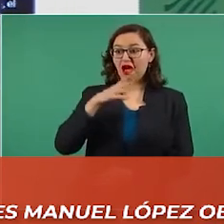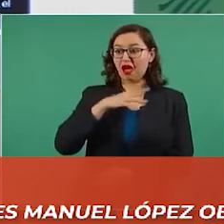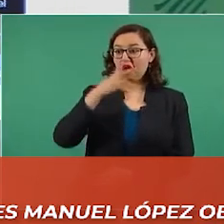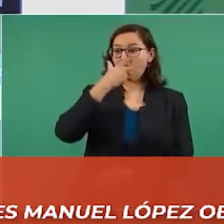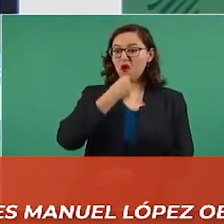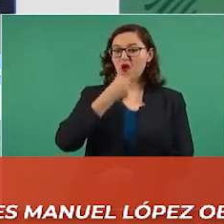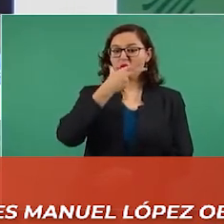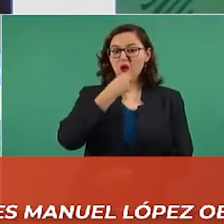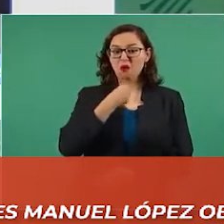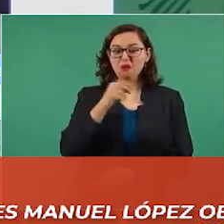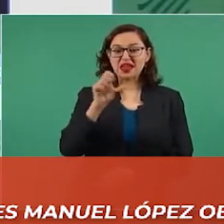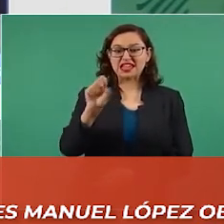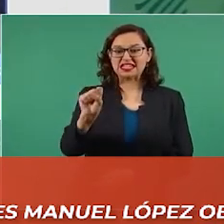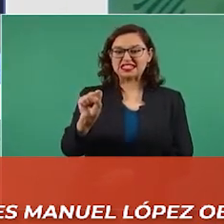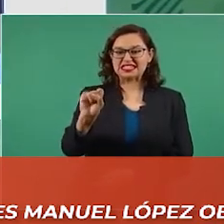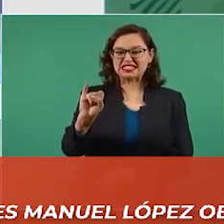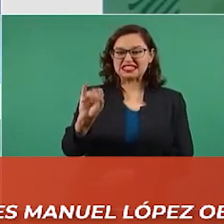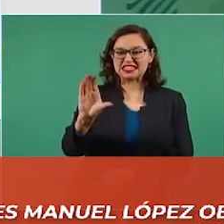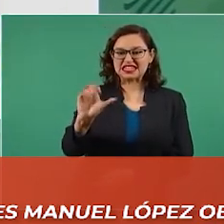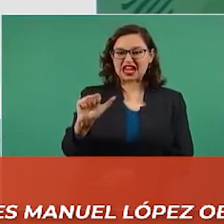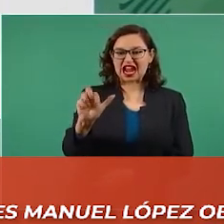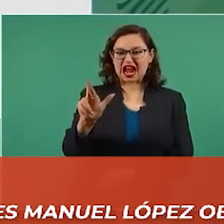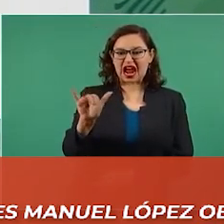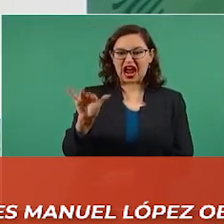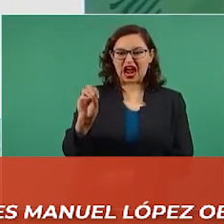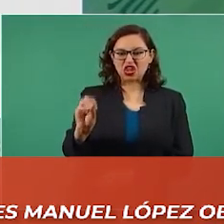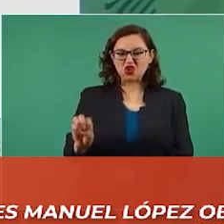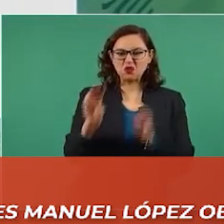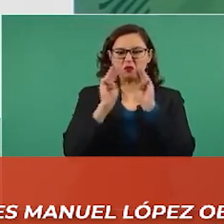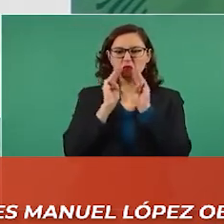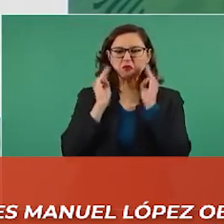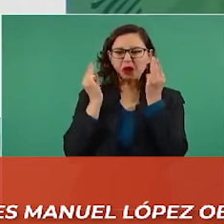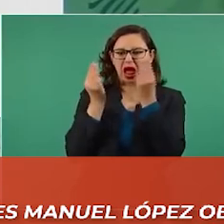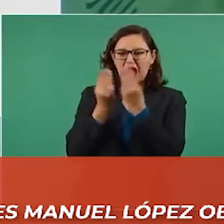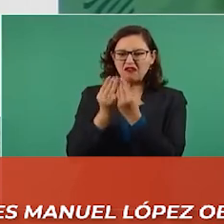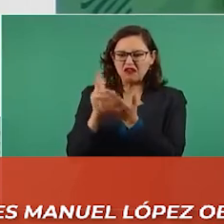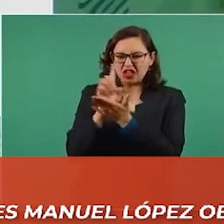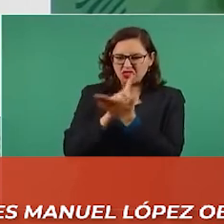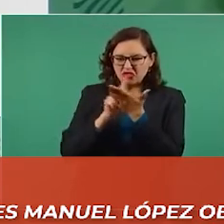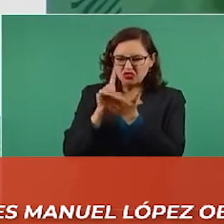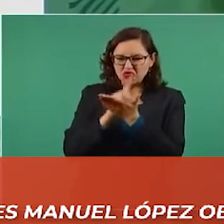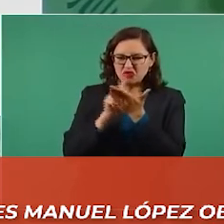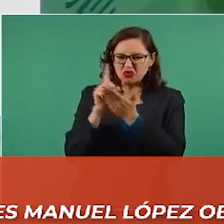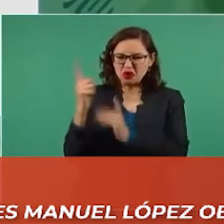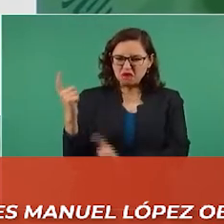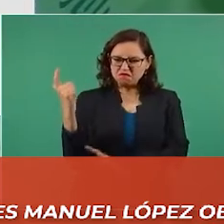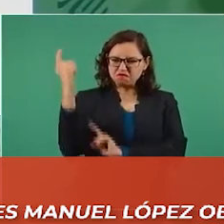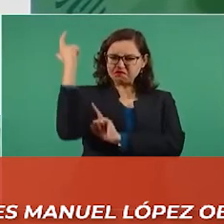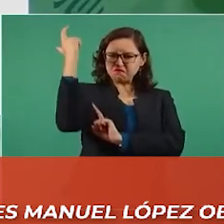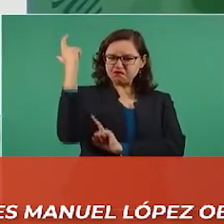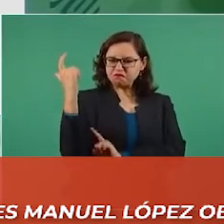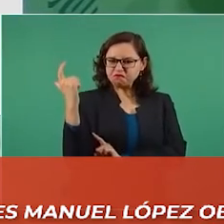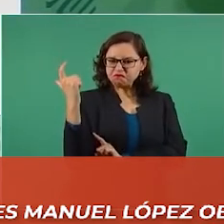¿qué pruebas tiene? de que es un sicario.